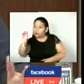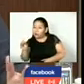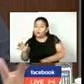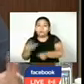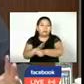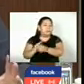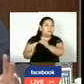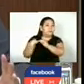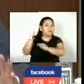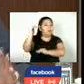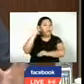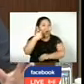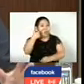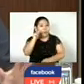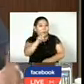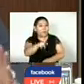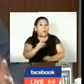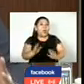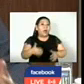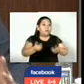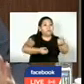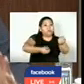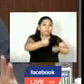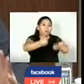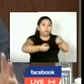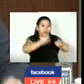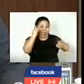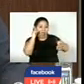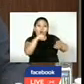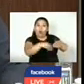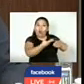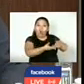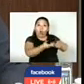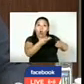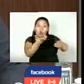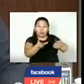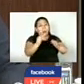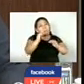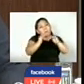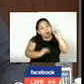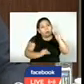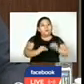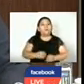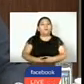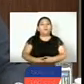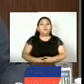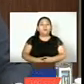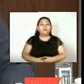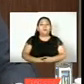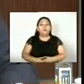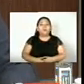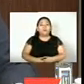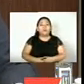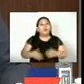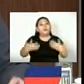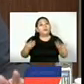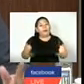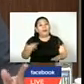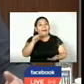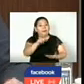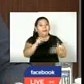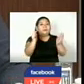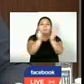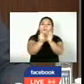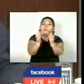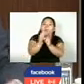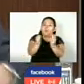A veces vale más el flete que lo que el contenedor en sí de productos tiene, ¿verdad? Entonces, es un problema que